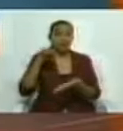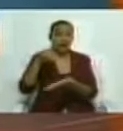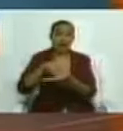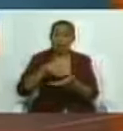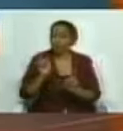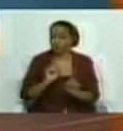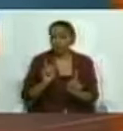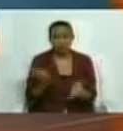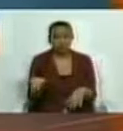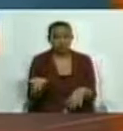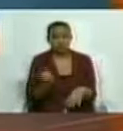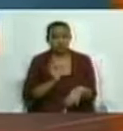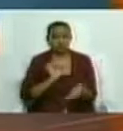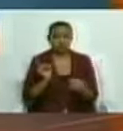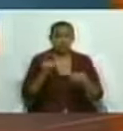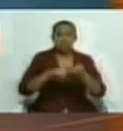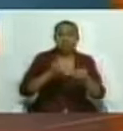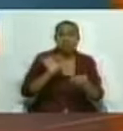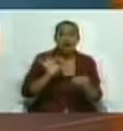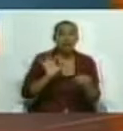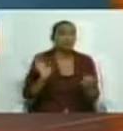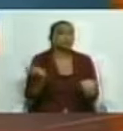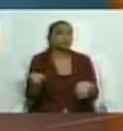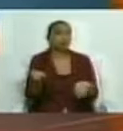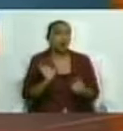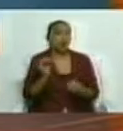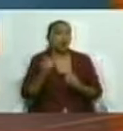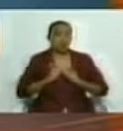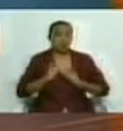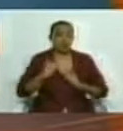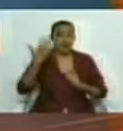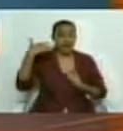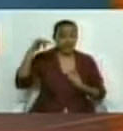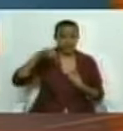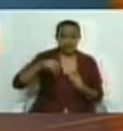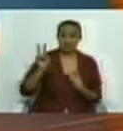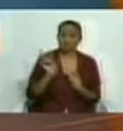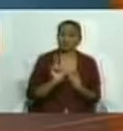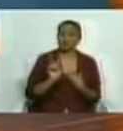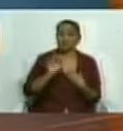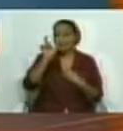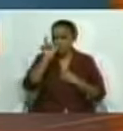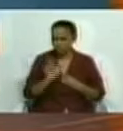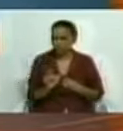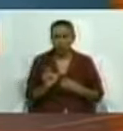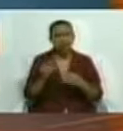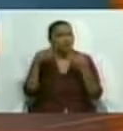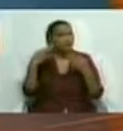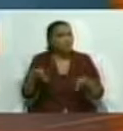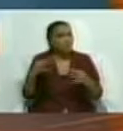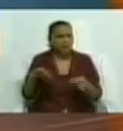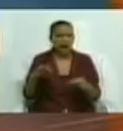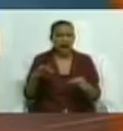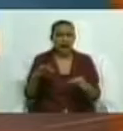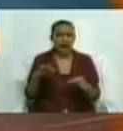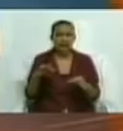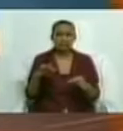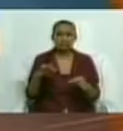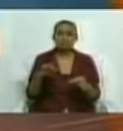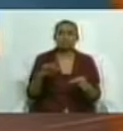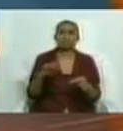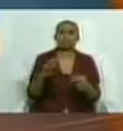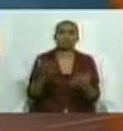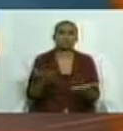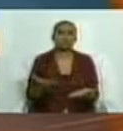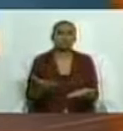o haber tenido cuando vivían en Venezuela algún antecedente policial o penal vean el caso